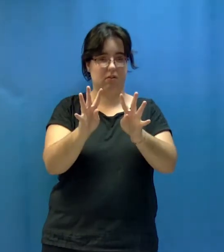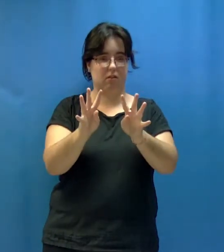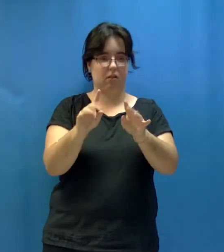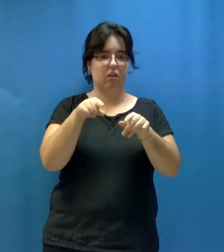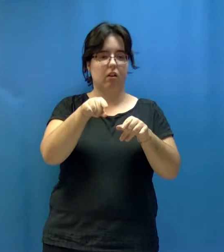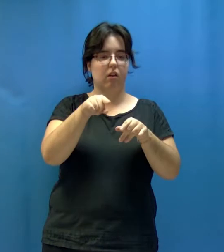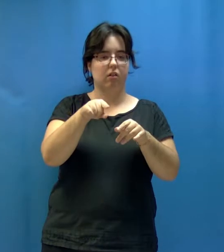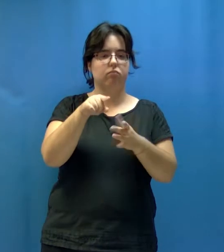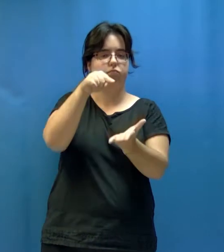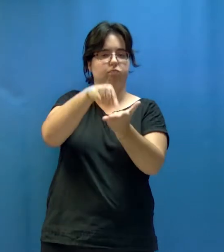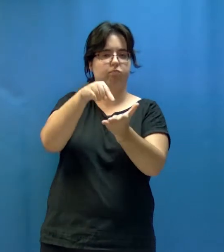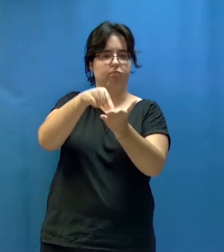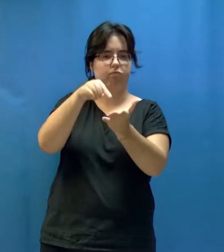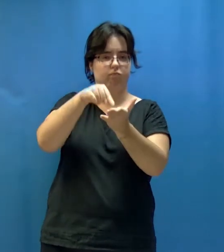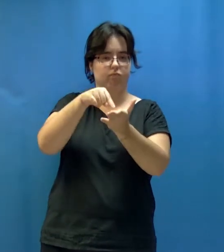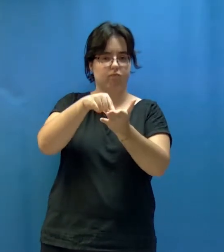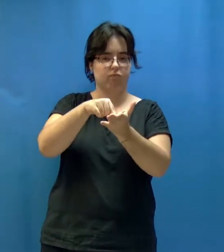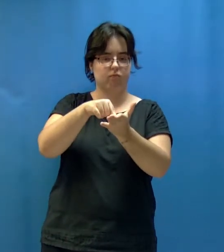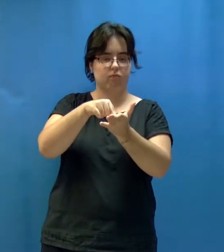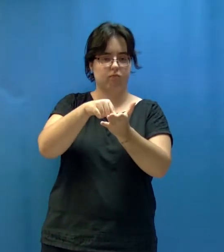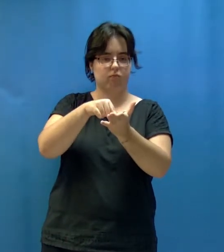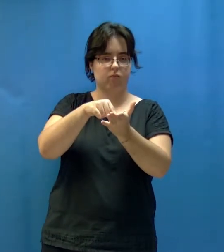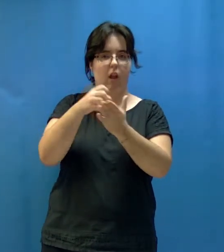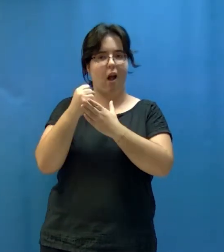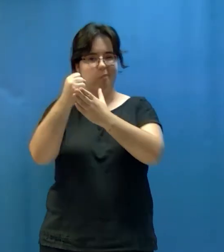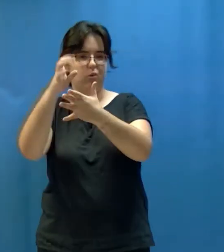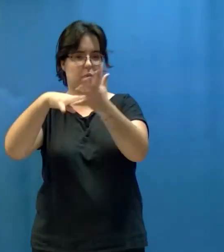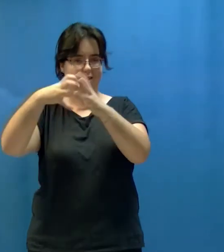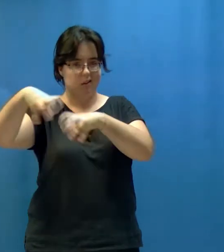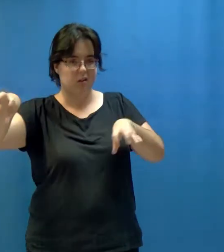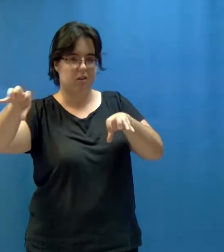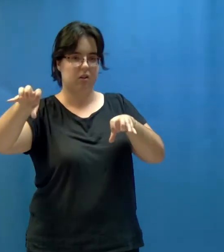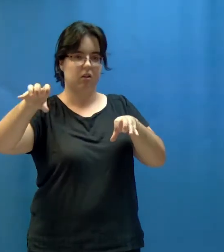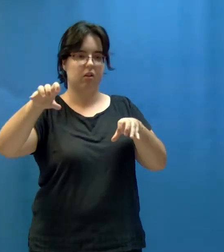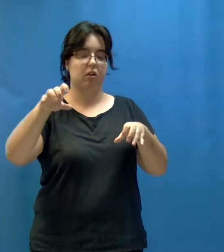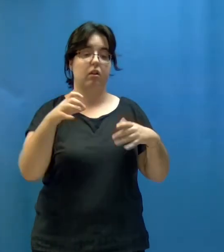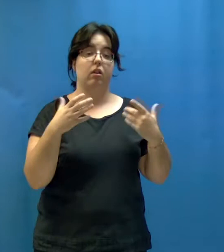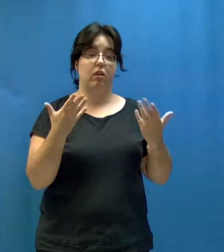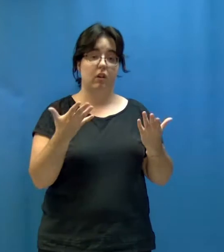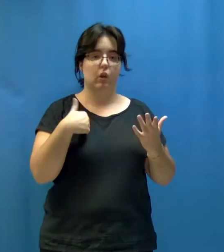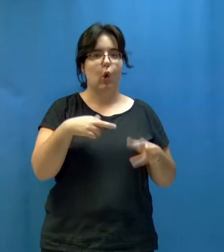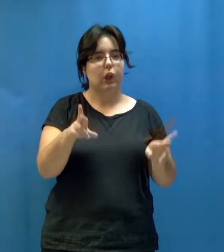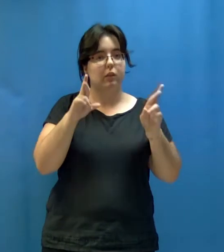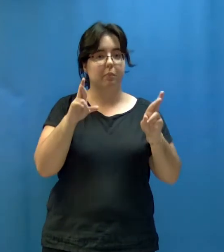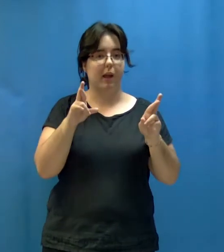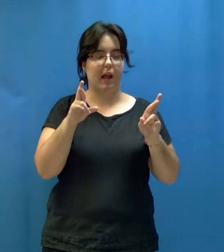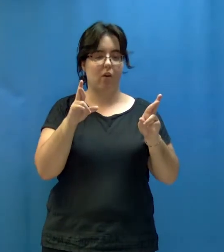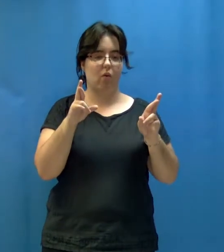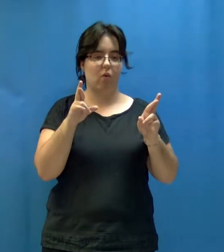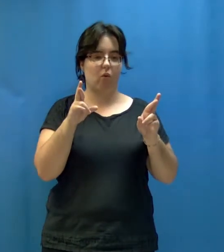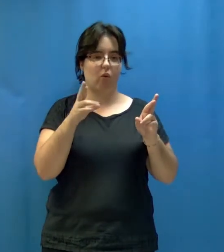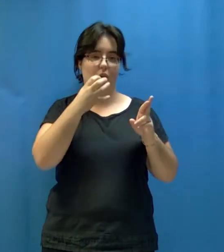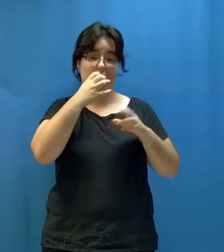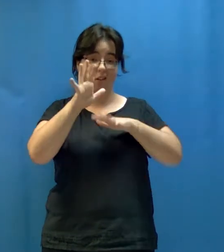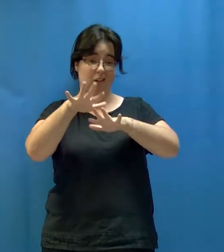la independencia y se manifestaron contra la legitimidad democrática. Solo espero que ya que los fachas se manifiestan en María